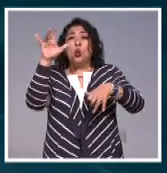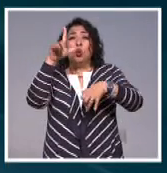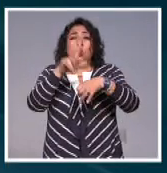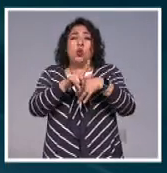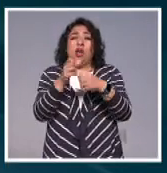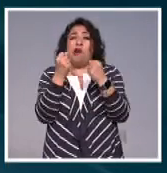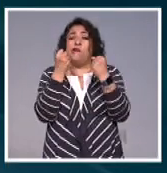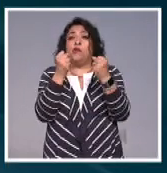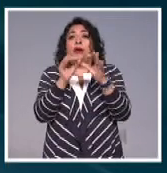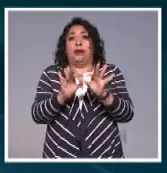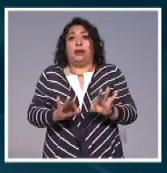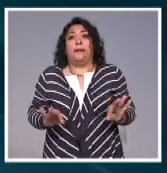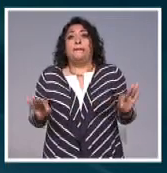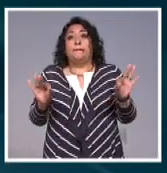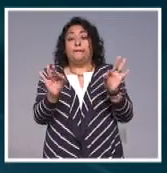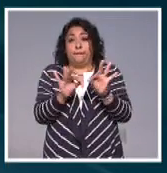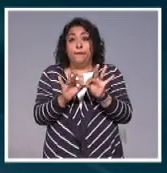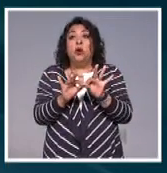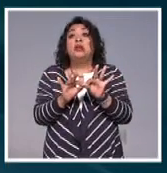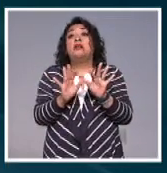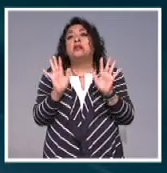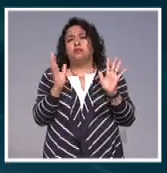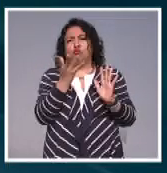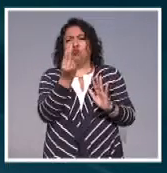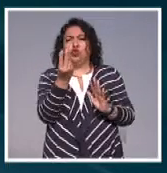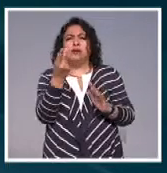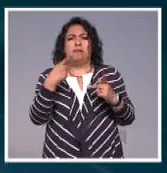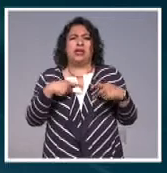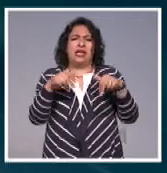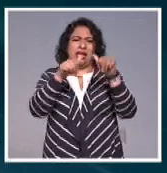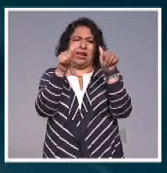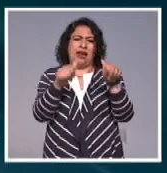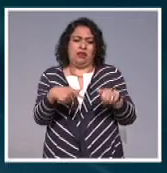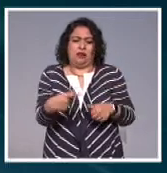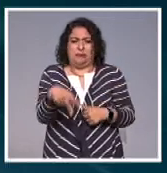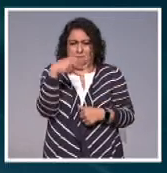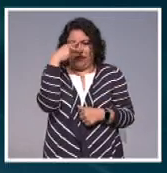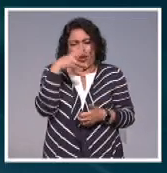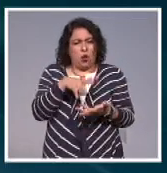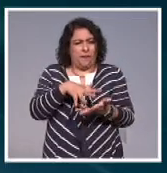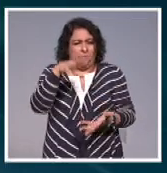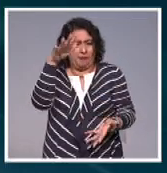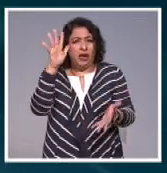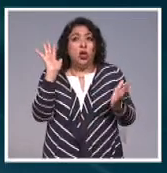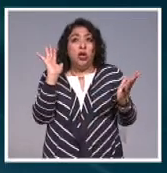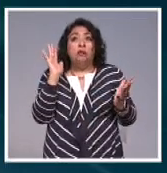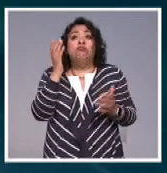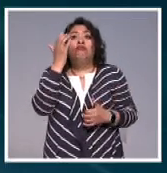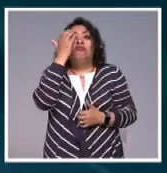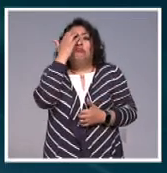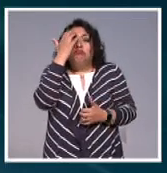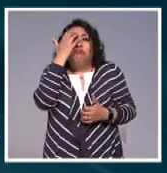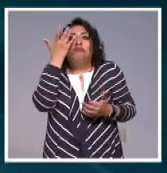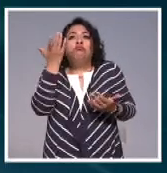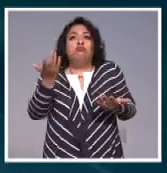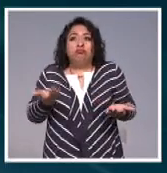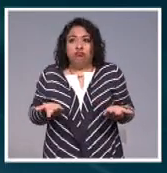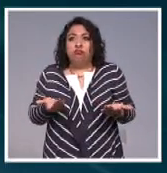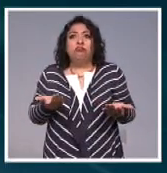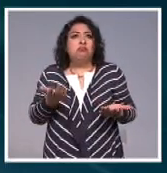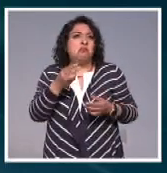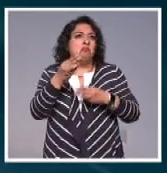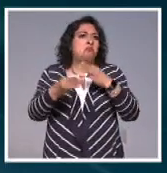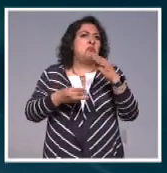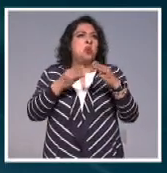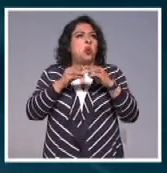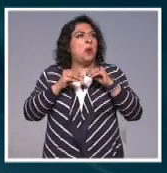tan, tan relevante que varios de los artistas, sobre todo los mexicanos, eran conocidos pues en todo el